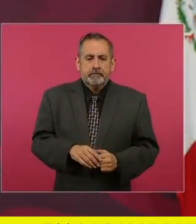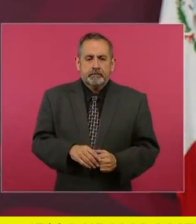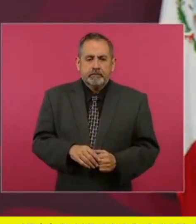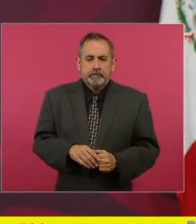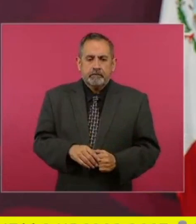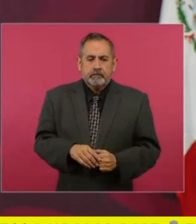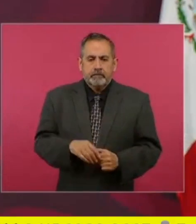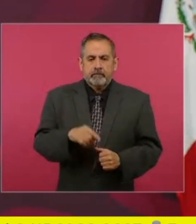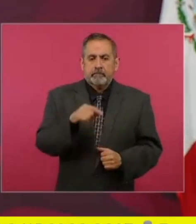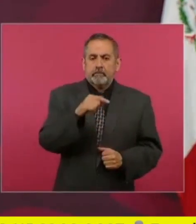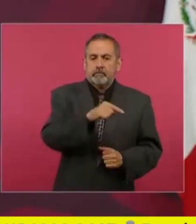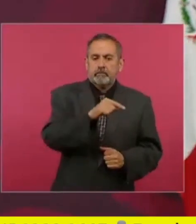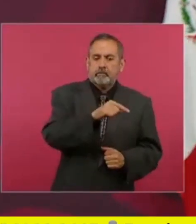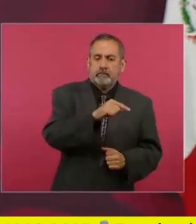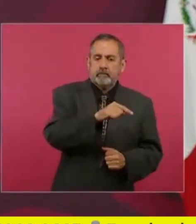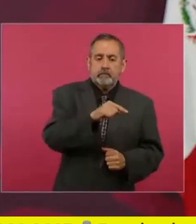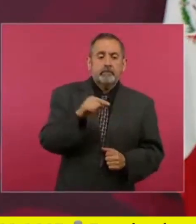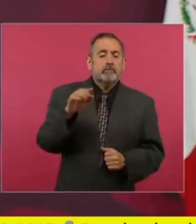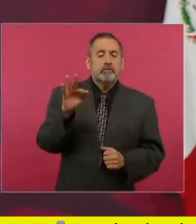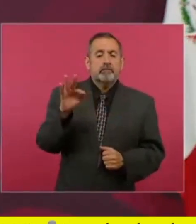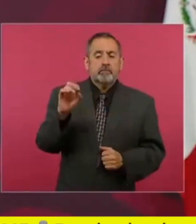llegó a decir Este